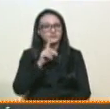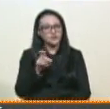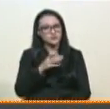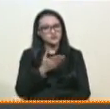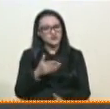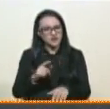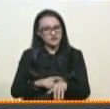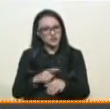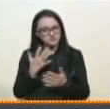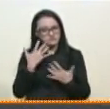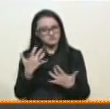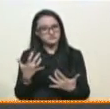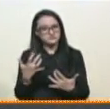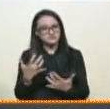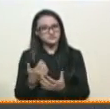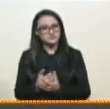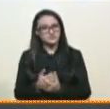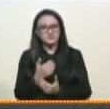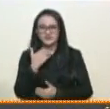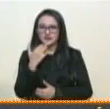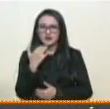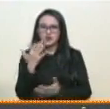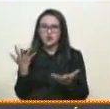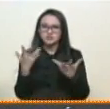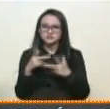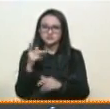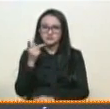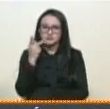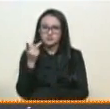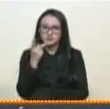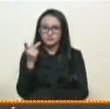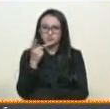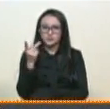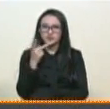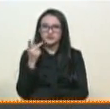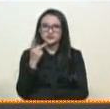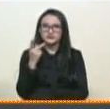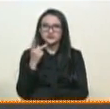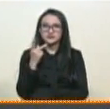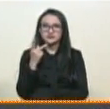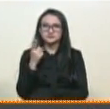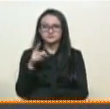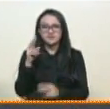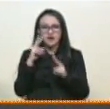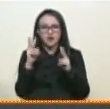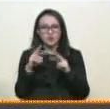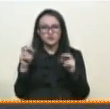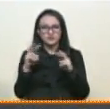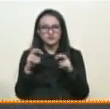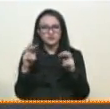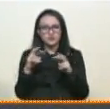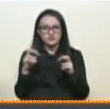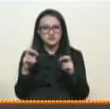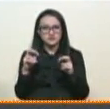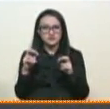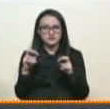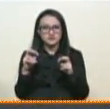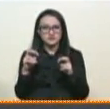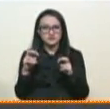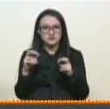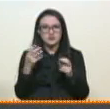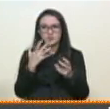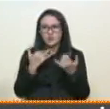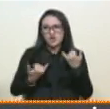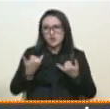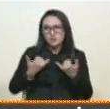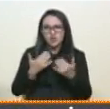esta hora, por lo menos cuando alguna de las organizaciones políticas en una de estas auditorías tiene alguna